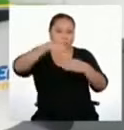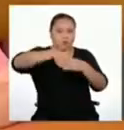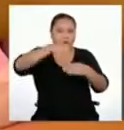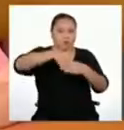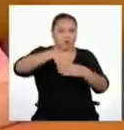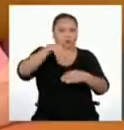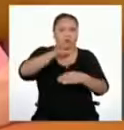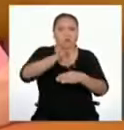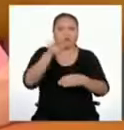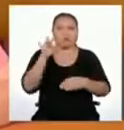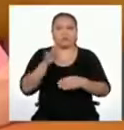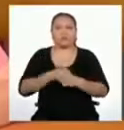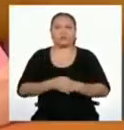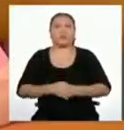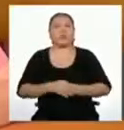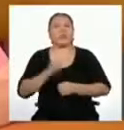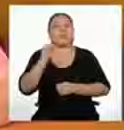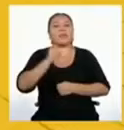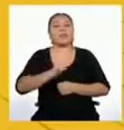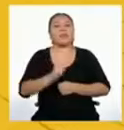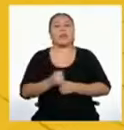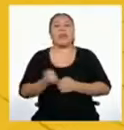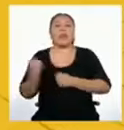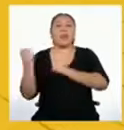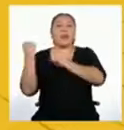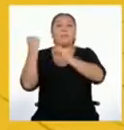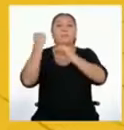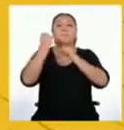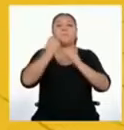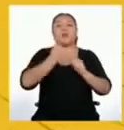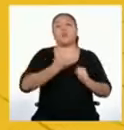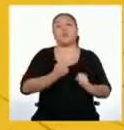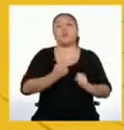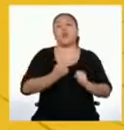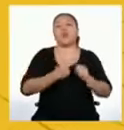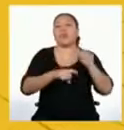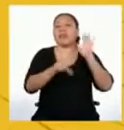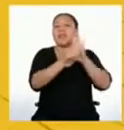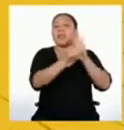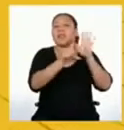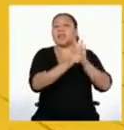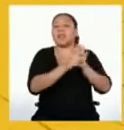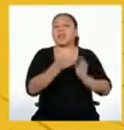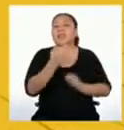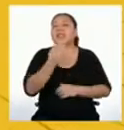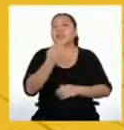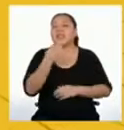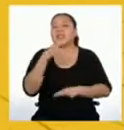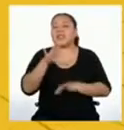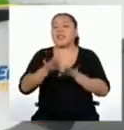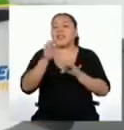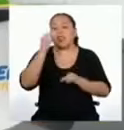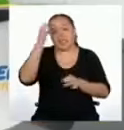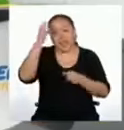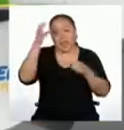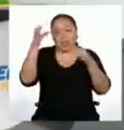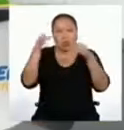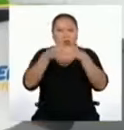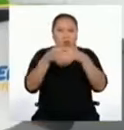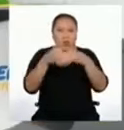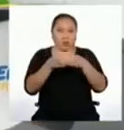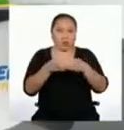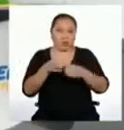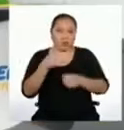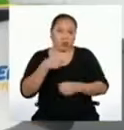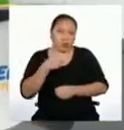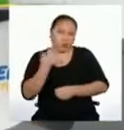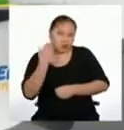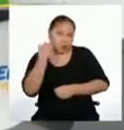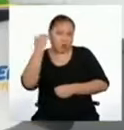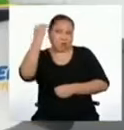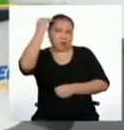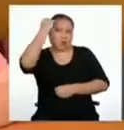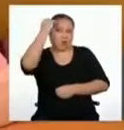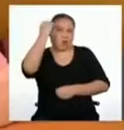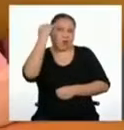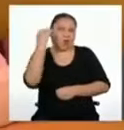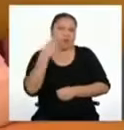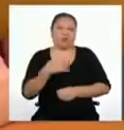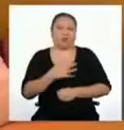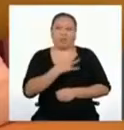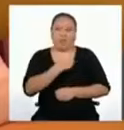ciudadano. En el Legislativo, ¿quién elige a los miembros del Congreso? Yo, si soy mayor de edad,